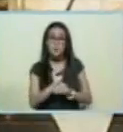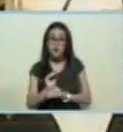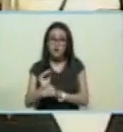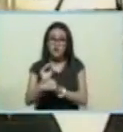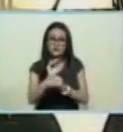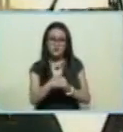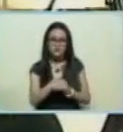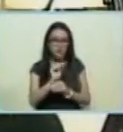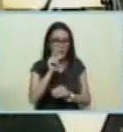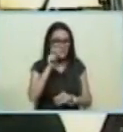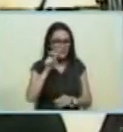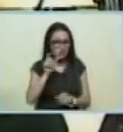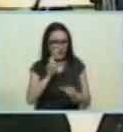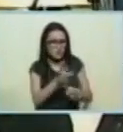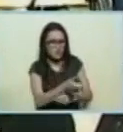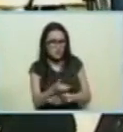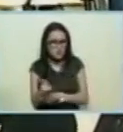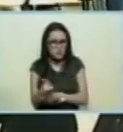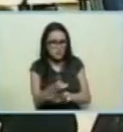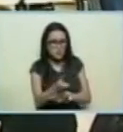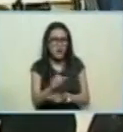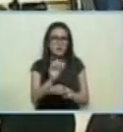civil, un sistema